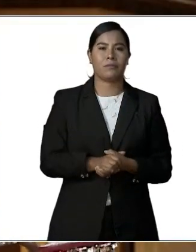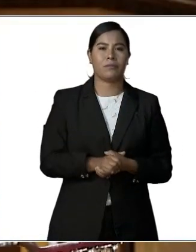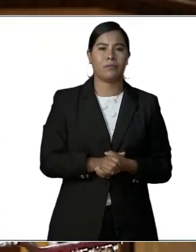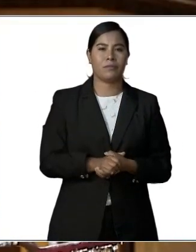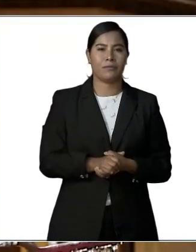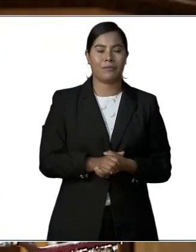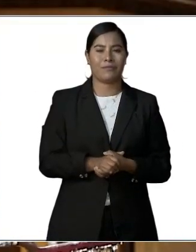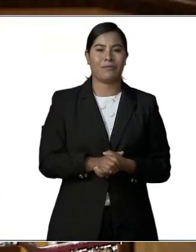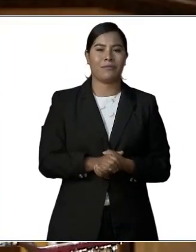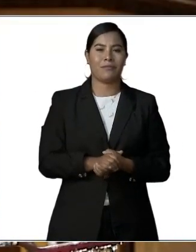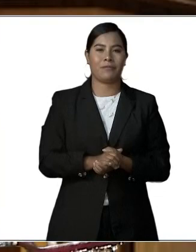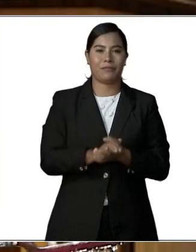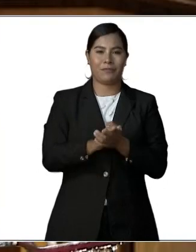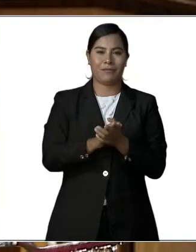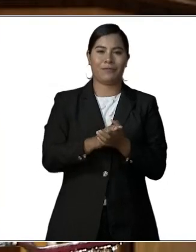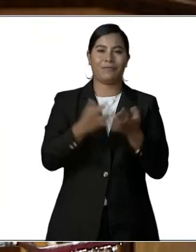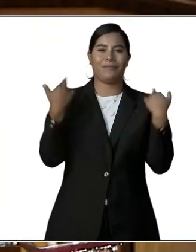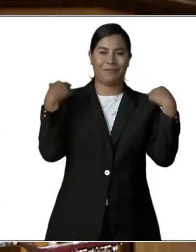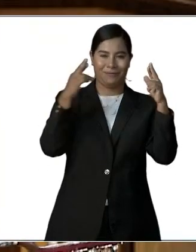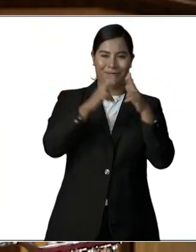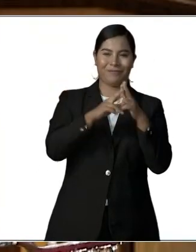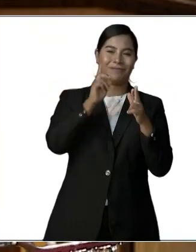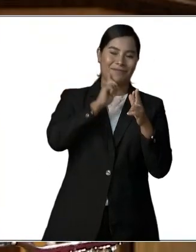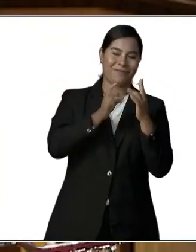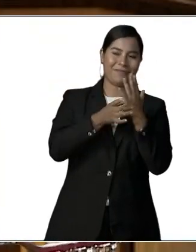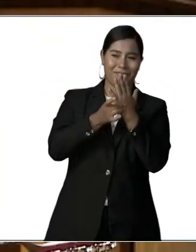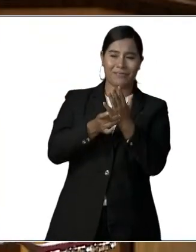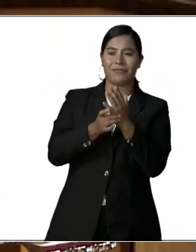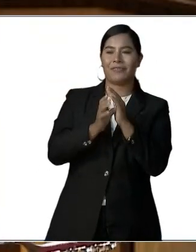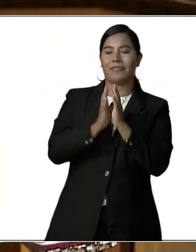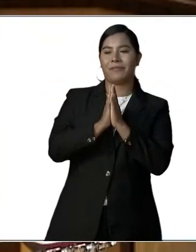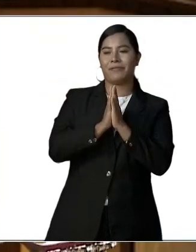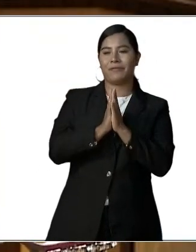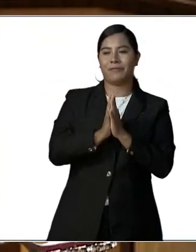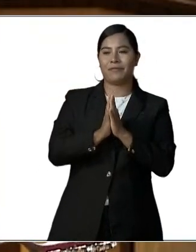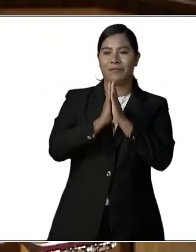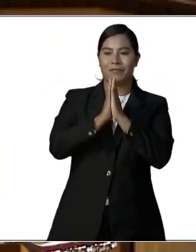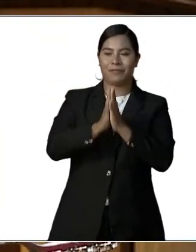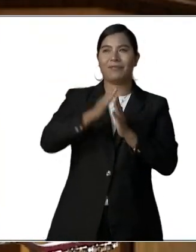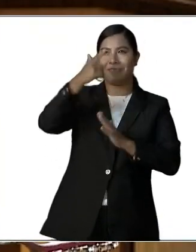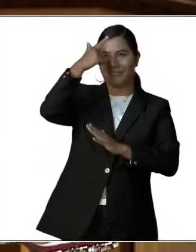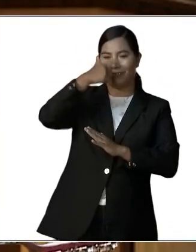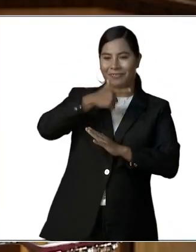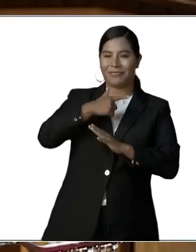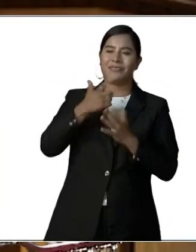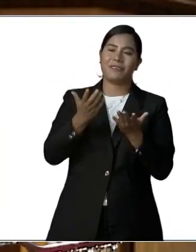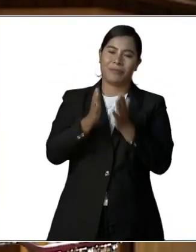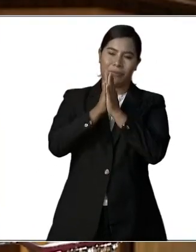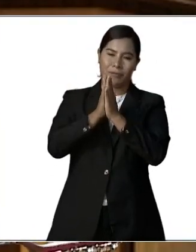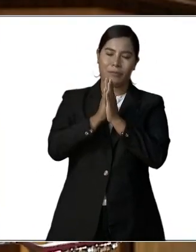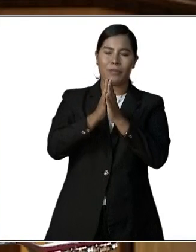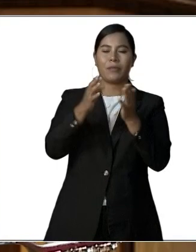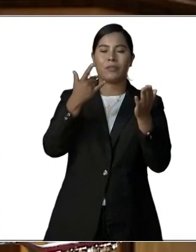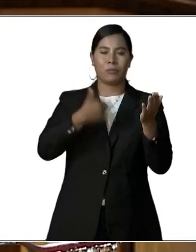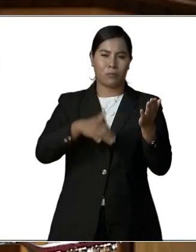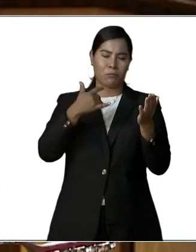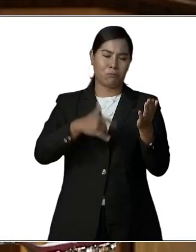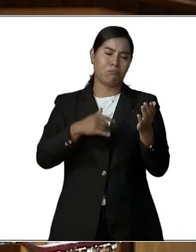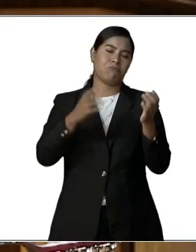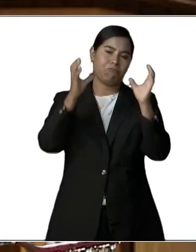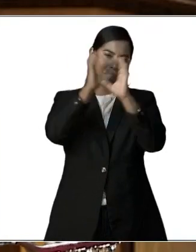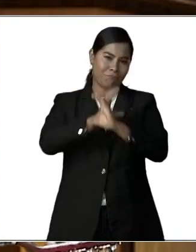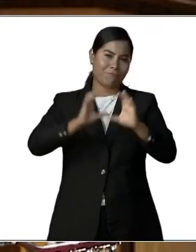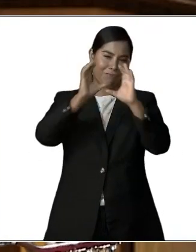Armando? Y aunque sea nochecita, que es cuando la voz está más calientita, nos deleitas con alguna de estas